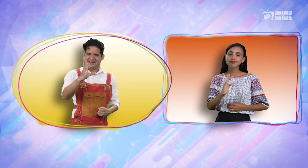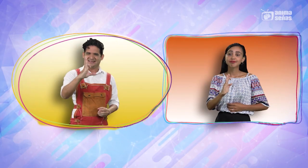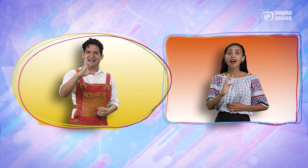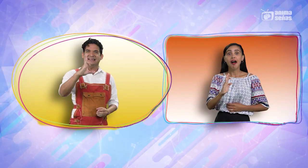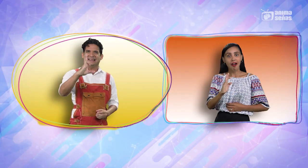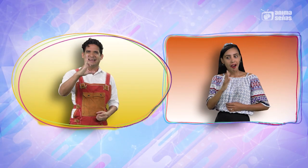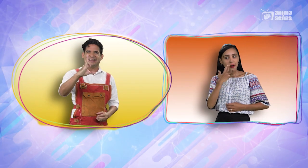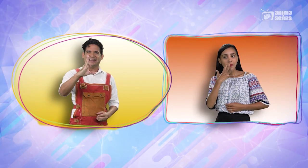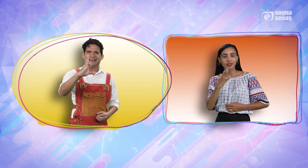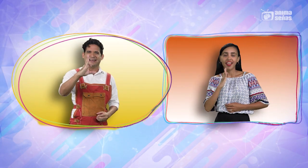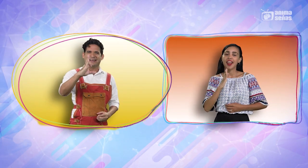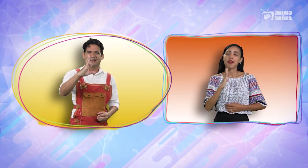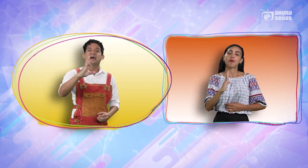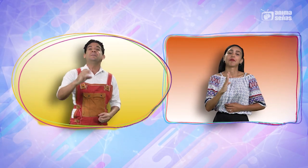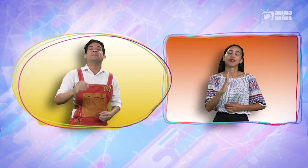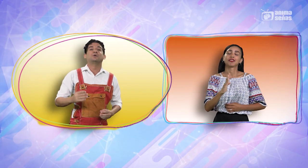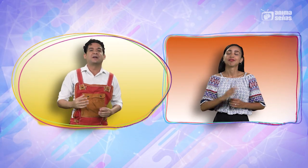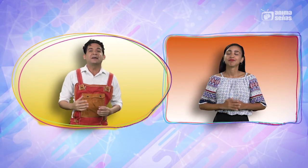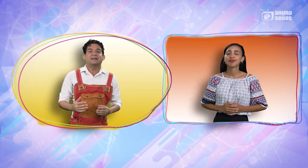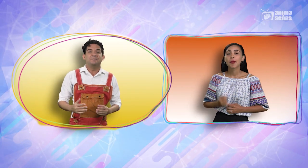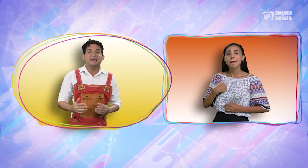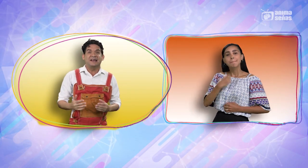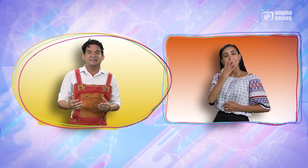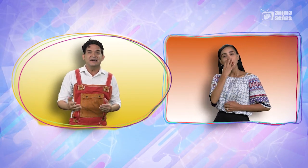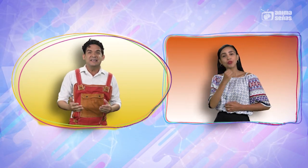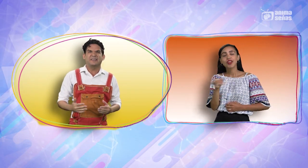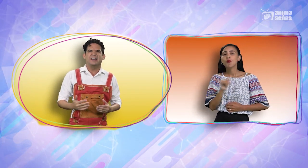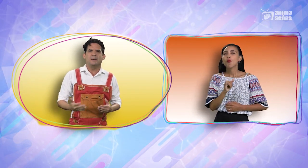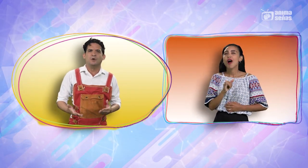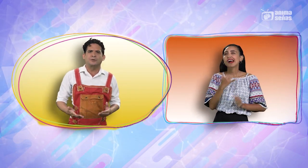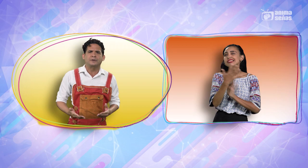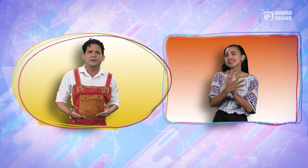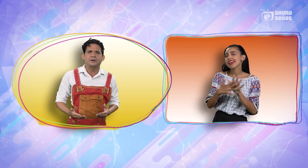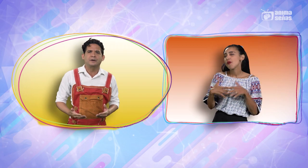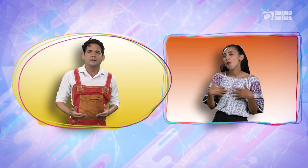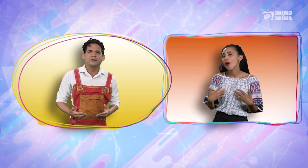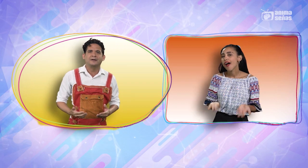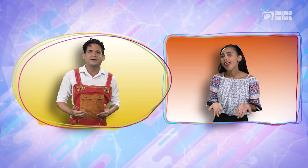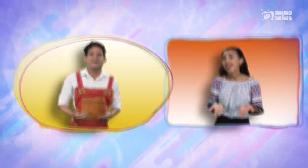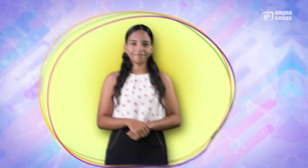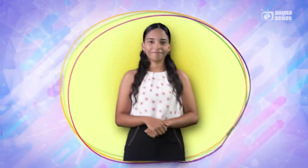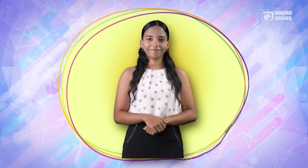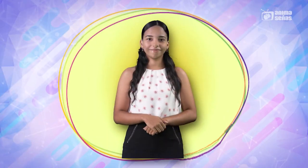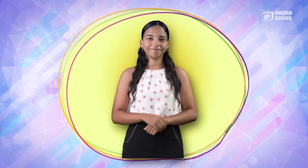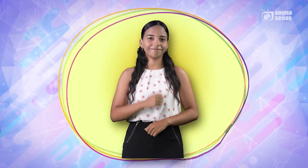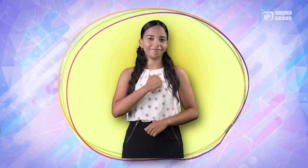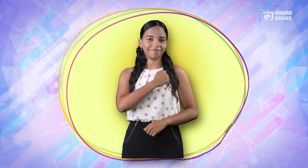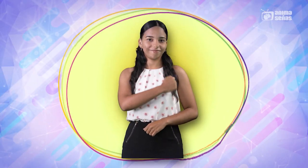¡Qué interesante! Me gustaría también la seña de amor.